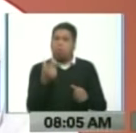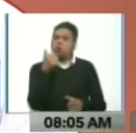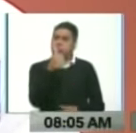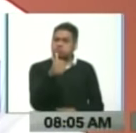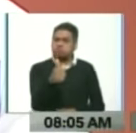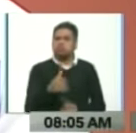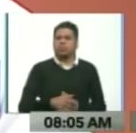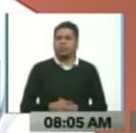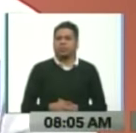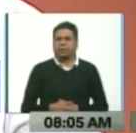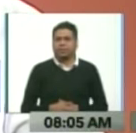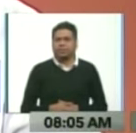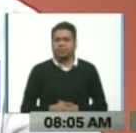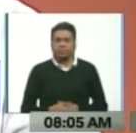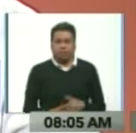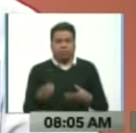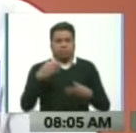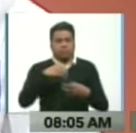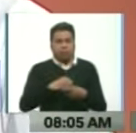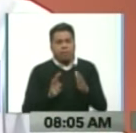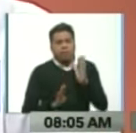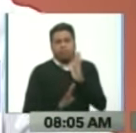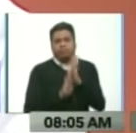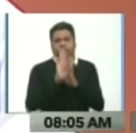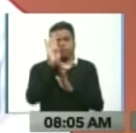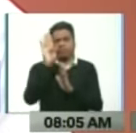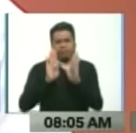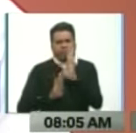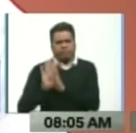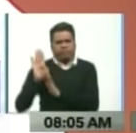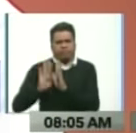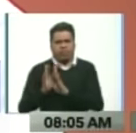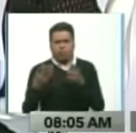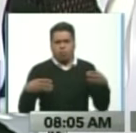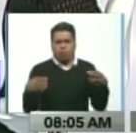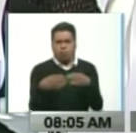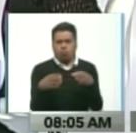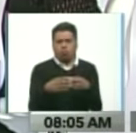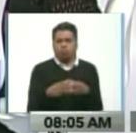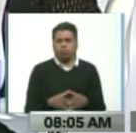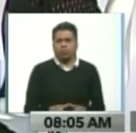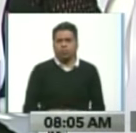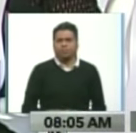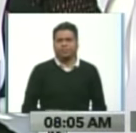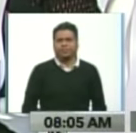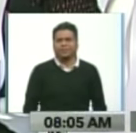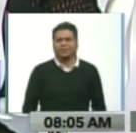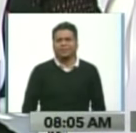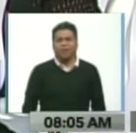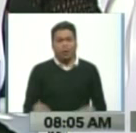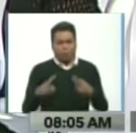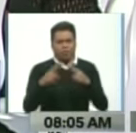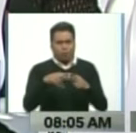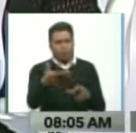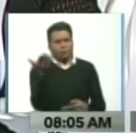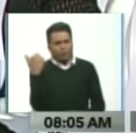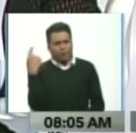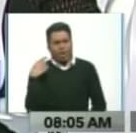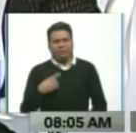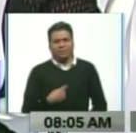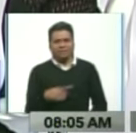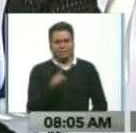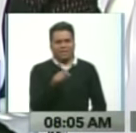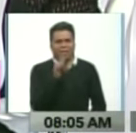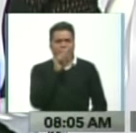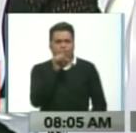ahí en el estudio para también crecer como equipo y poder desarrollar más contenido. Mira, Lauderino, nuestro productor, lo conocieron bien temprano, tiene unos tweets